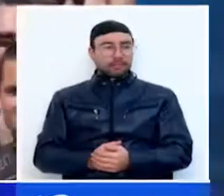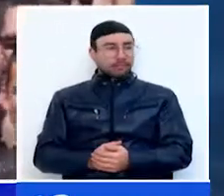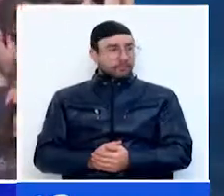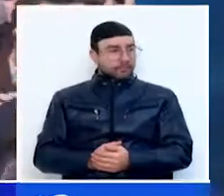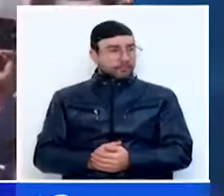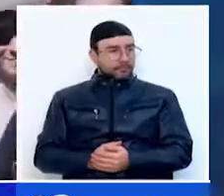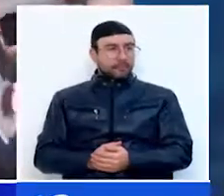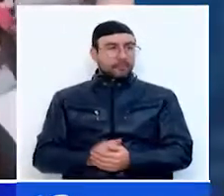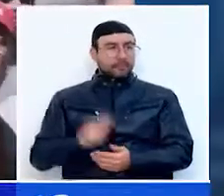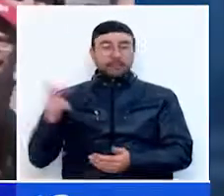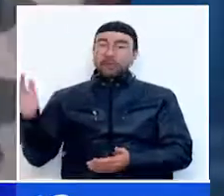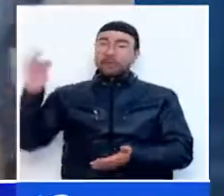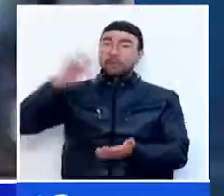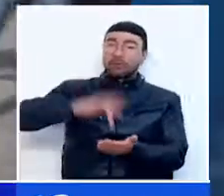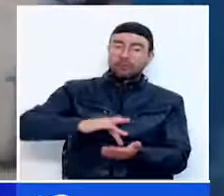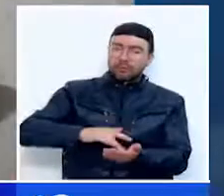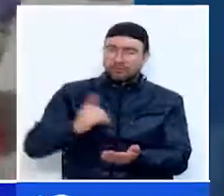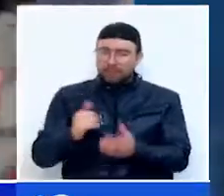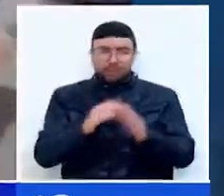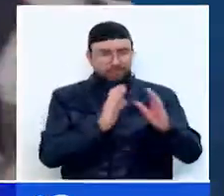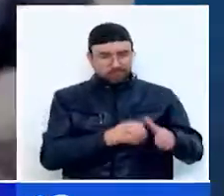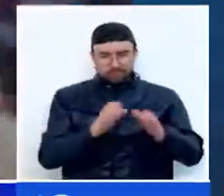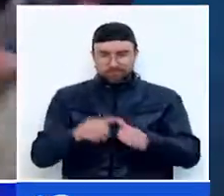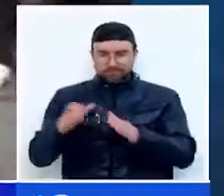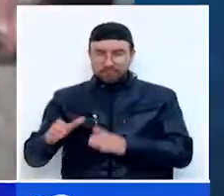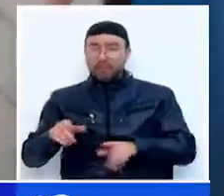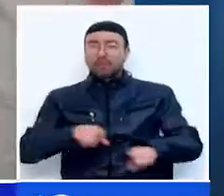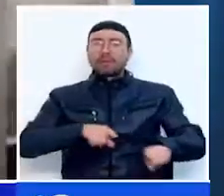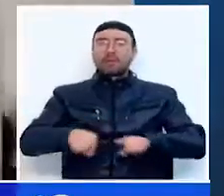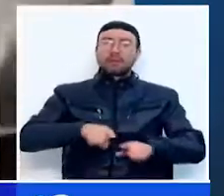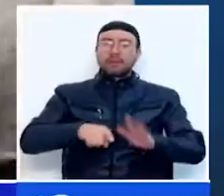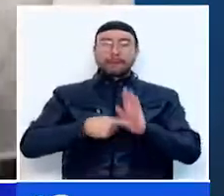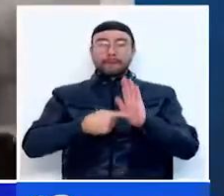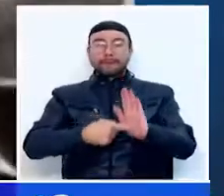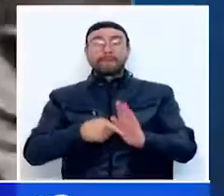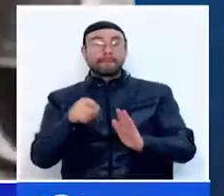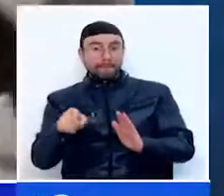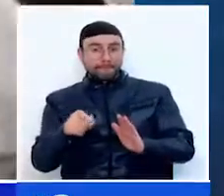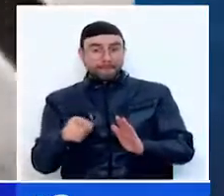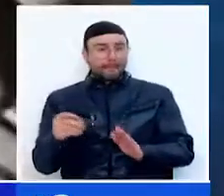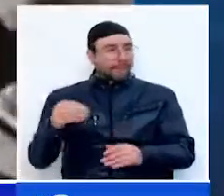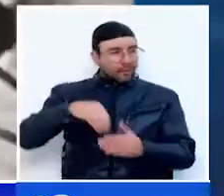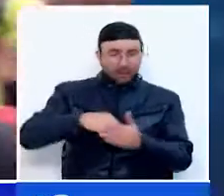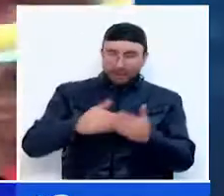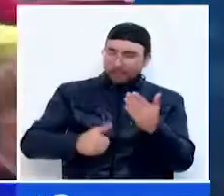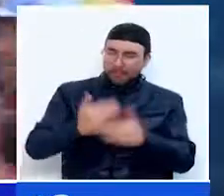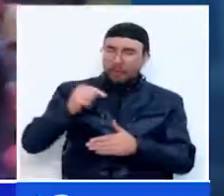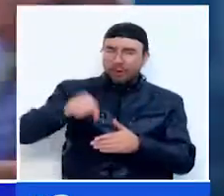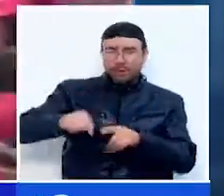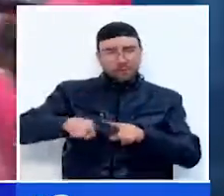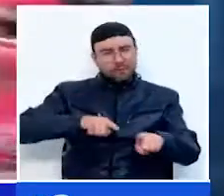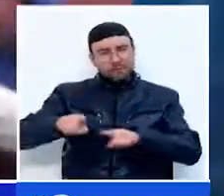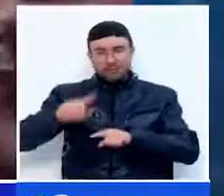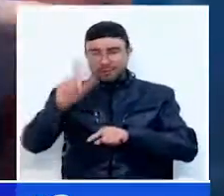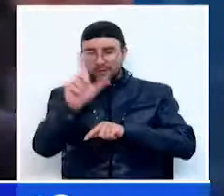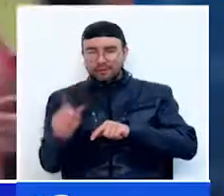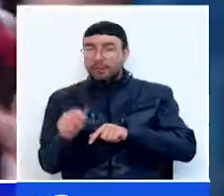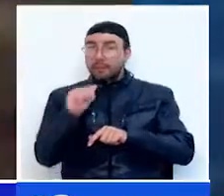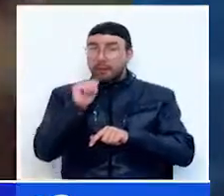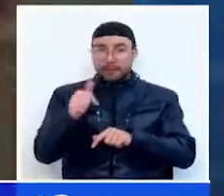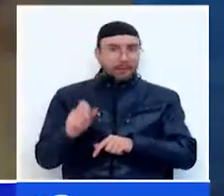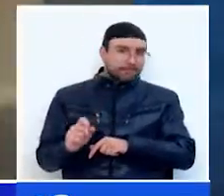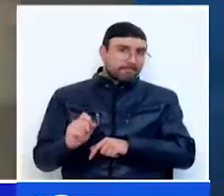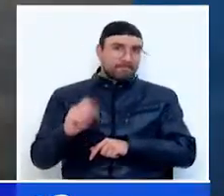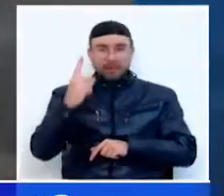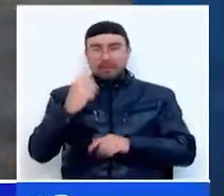Con la presentación de los equipos participantes de la primera gran carrera del calendario de ciclismo, inició hoy el Giro de Italia, que mañana tendrá su primera etapa en la